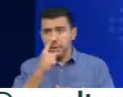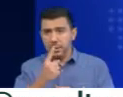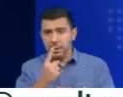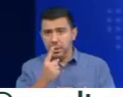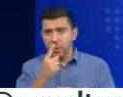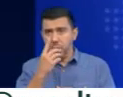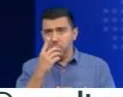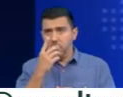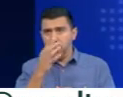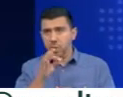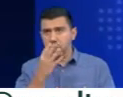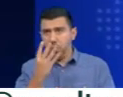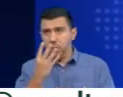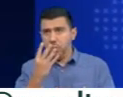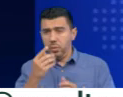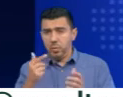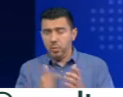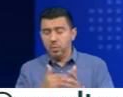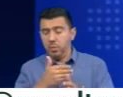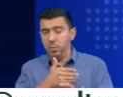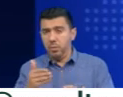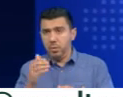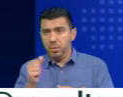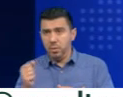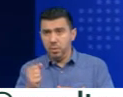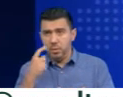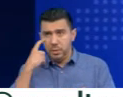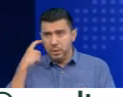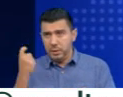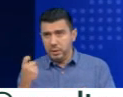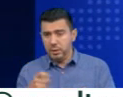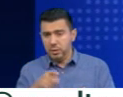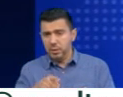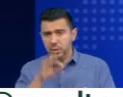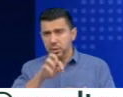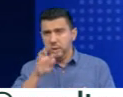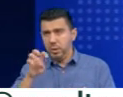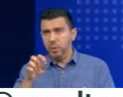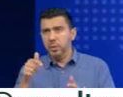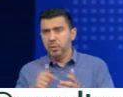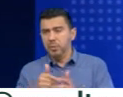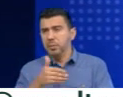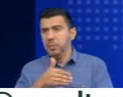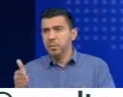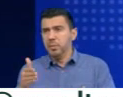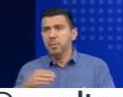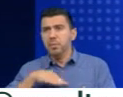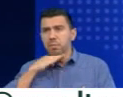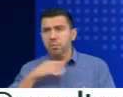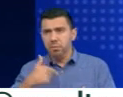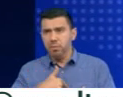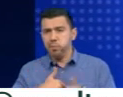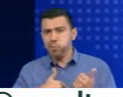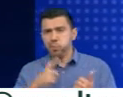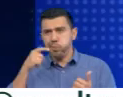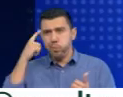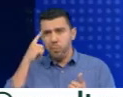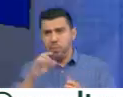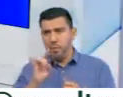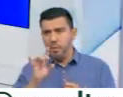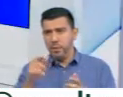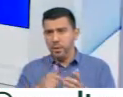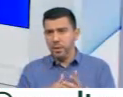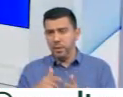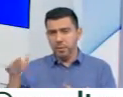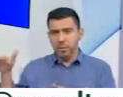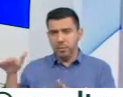millones de pesos, se buscarían a través de 39 mil millones de dineros propios de la alcaldía del año anterior y 15 mil millones que vendrían de dinero